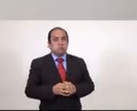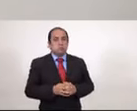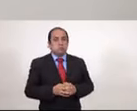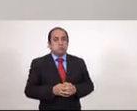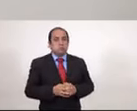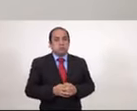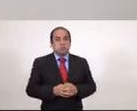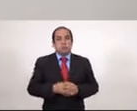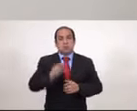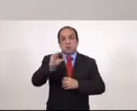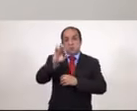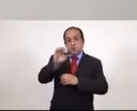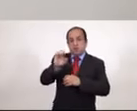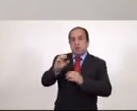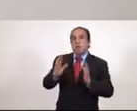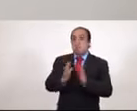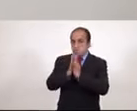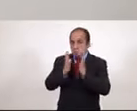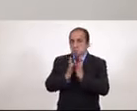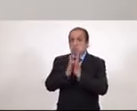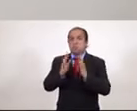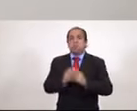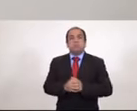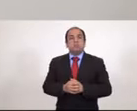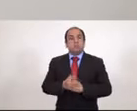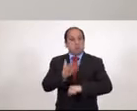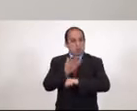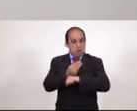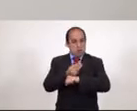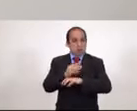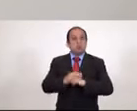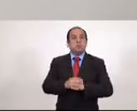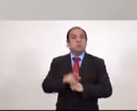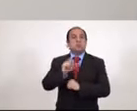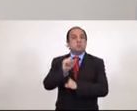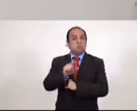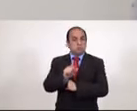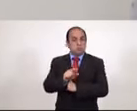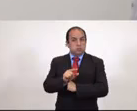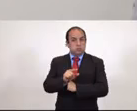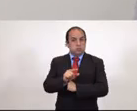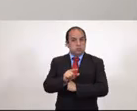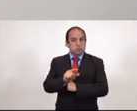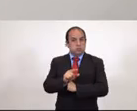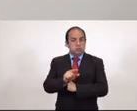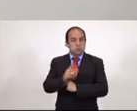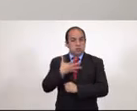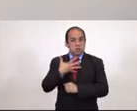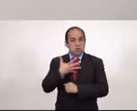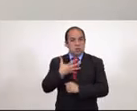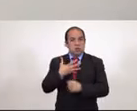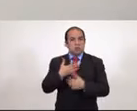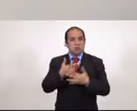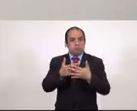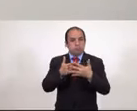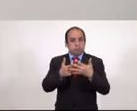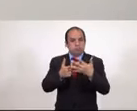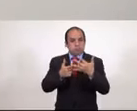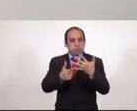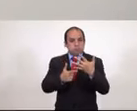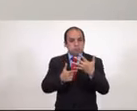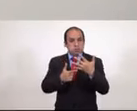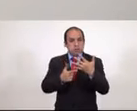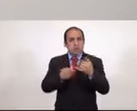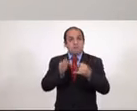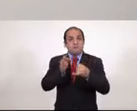Comisión Federal de Electricidad ha participado y bueno, ya el recuento final de todos estos